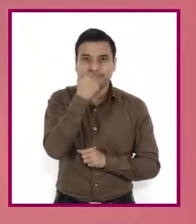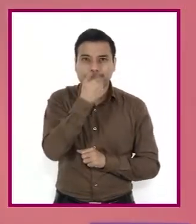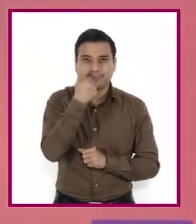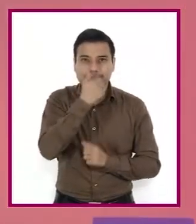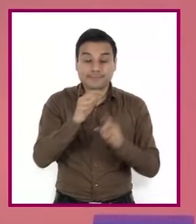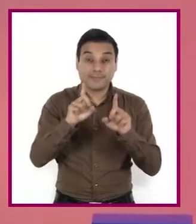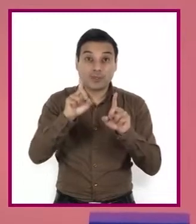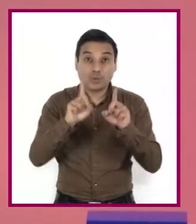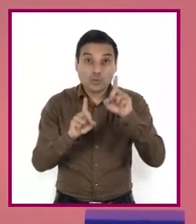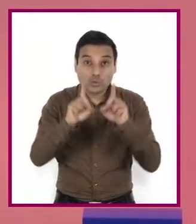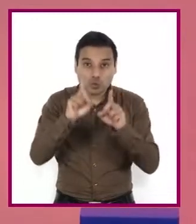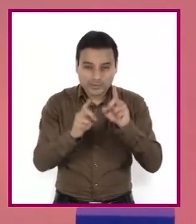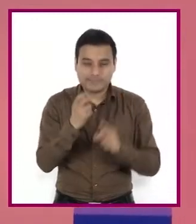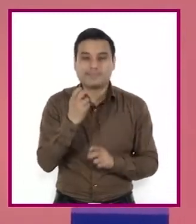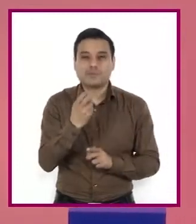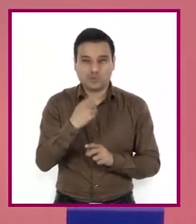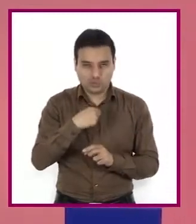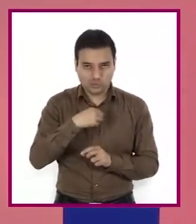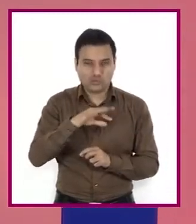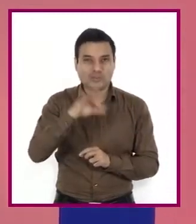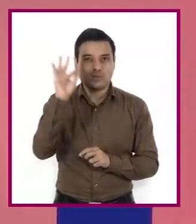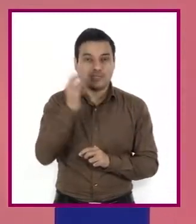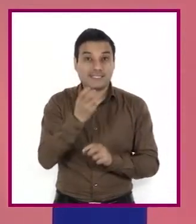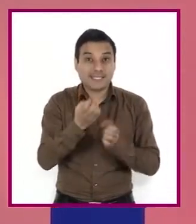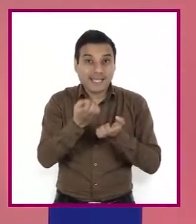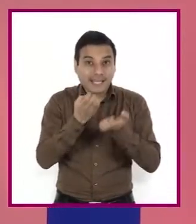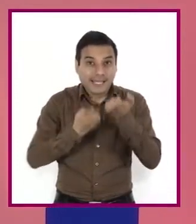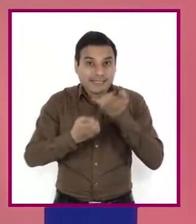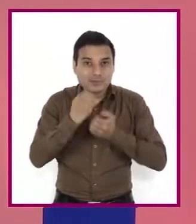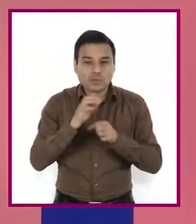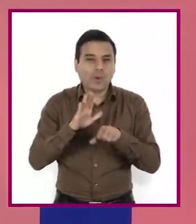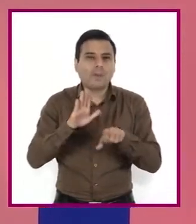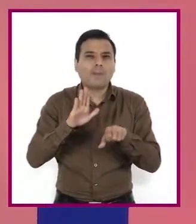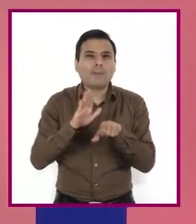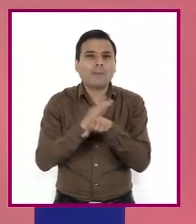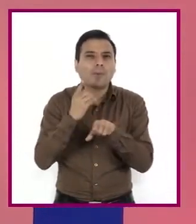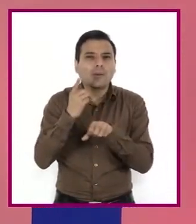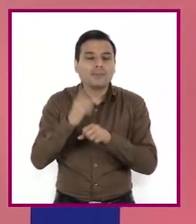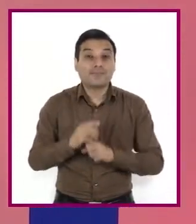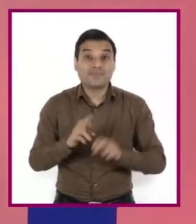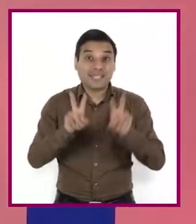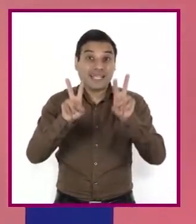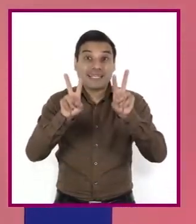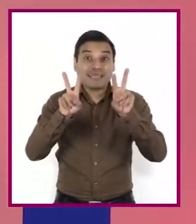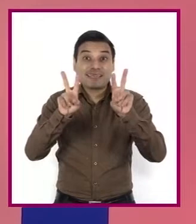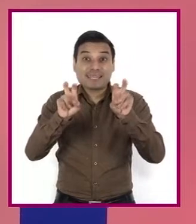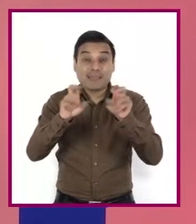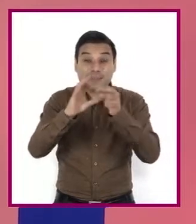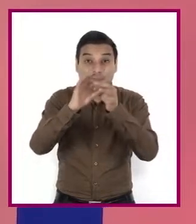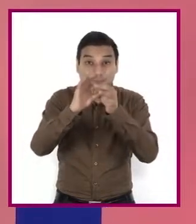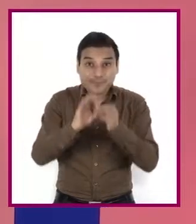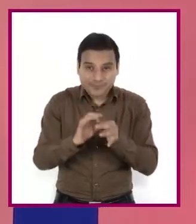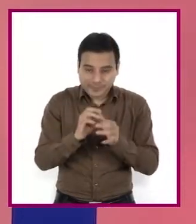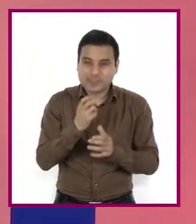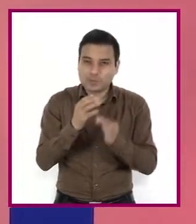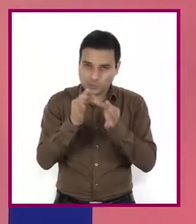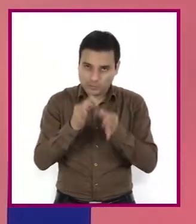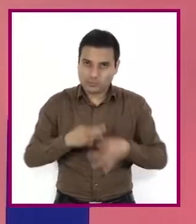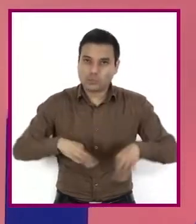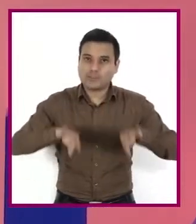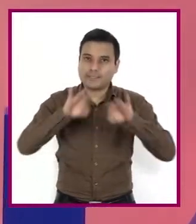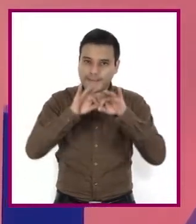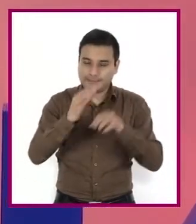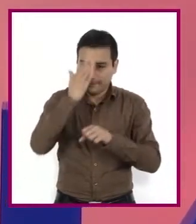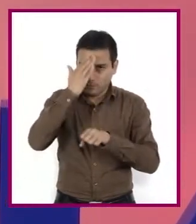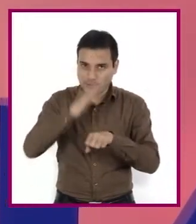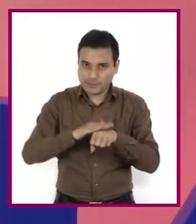eso elegí este ejercicio, pues la mayoría olvida que la organización temática en un resumen es importante y que esto